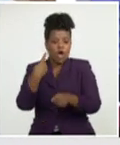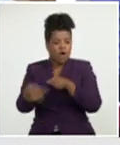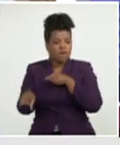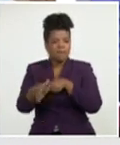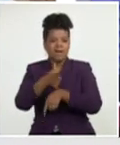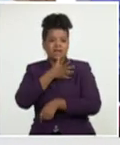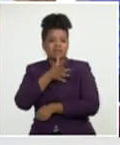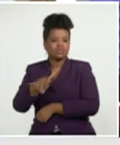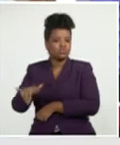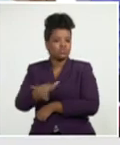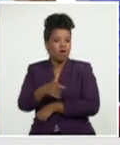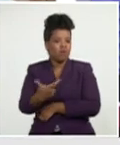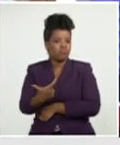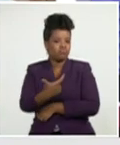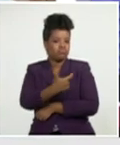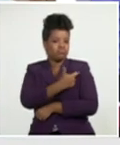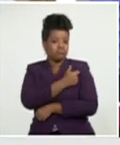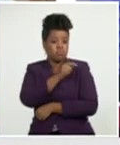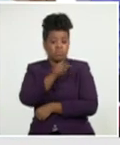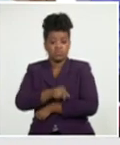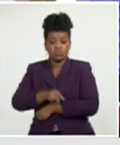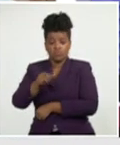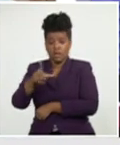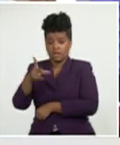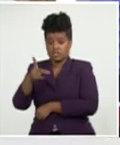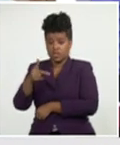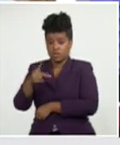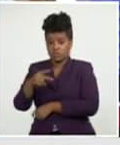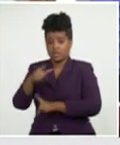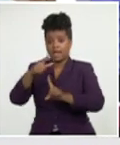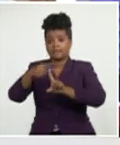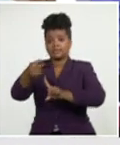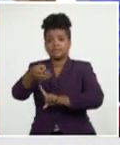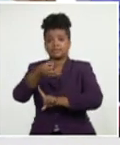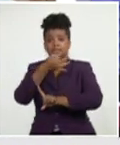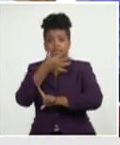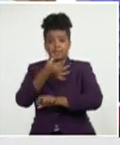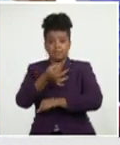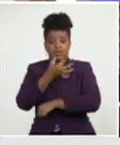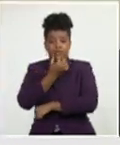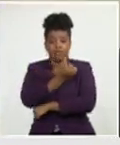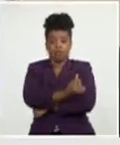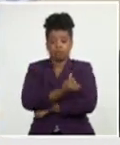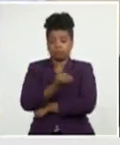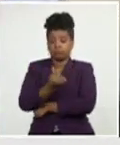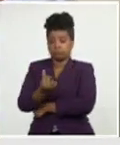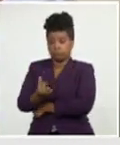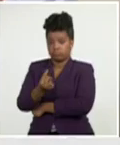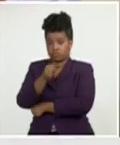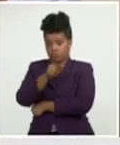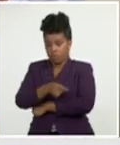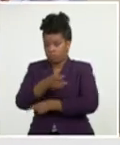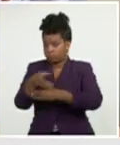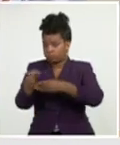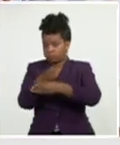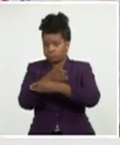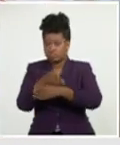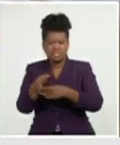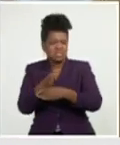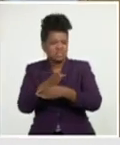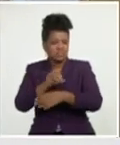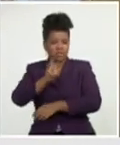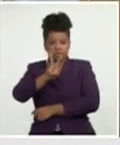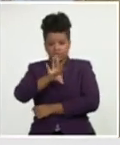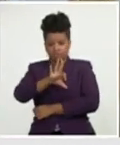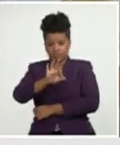hablando de que reciben la segunda dosis del tratamiento al cual cada sujeto fue asignado. Eso constituye el